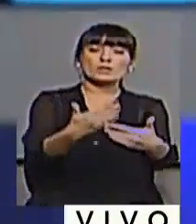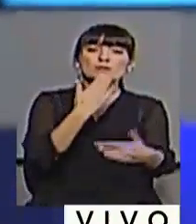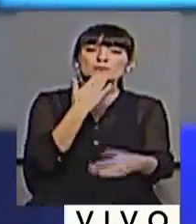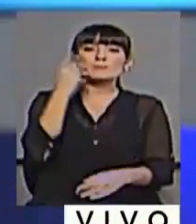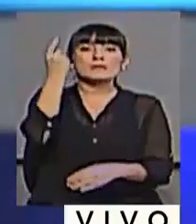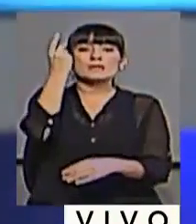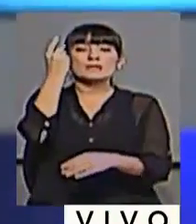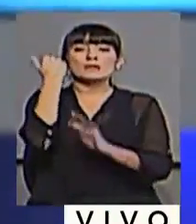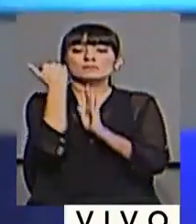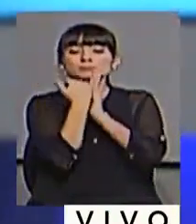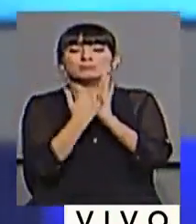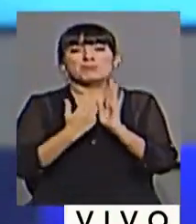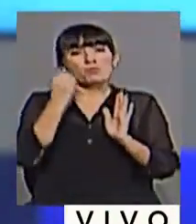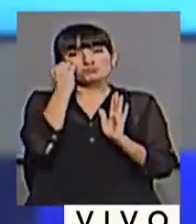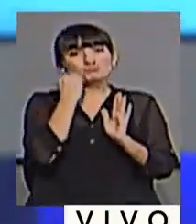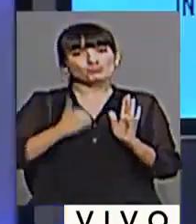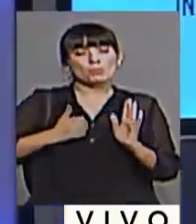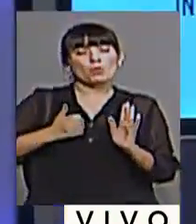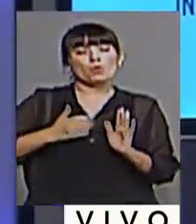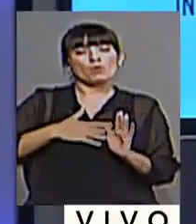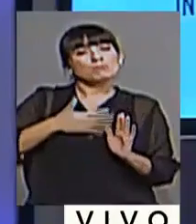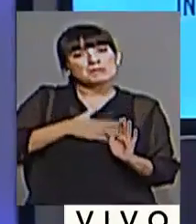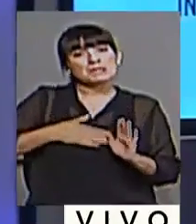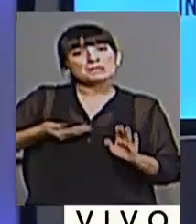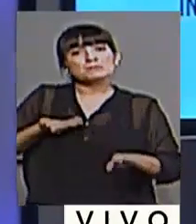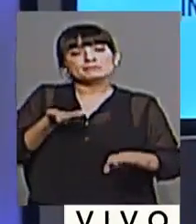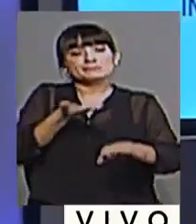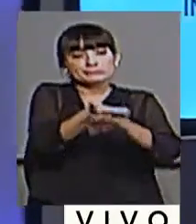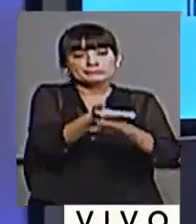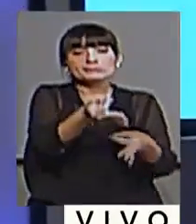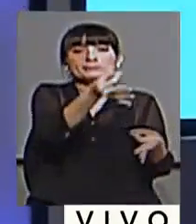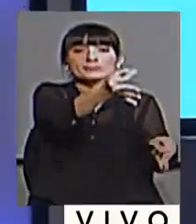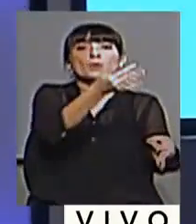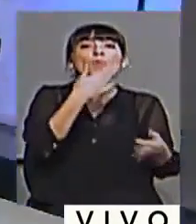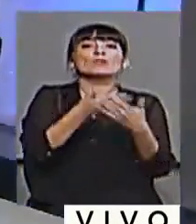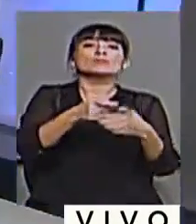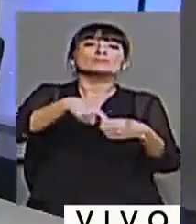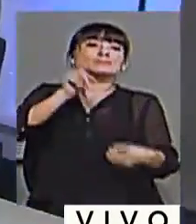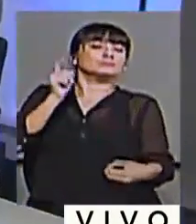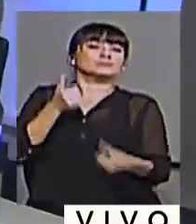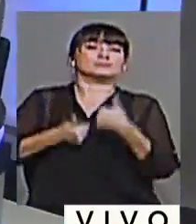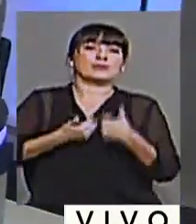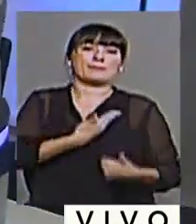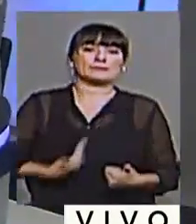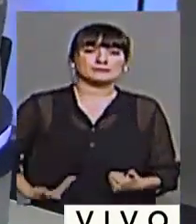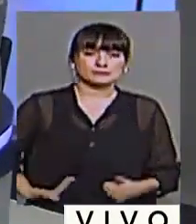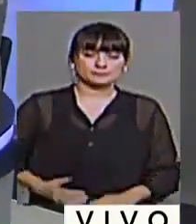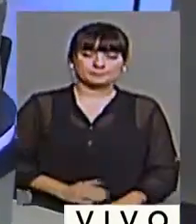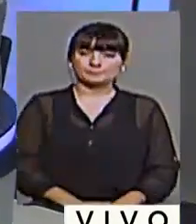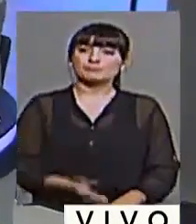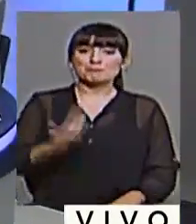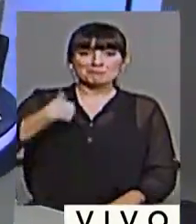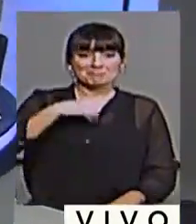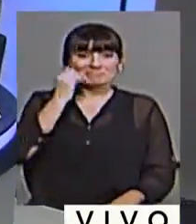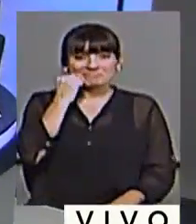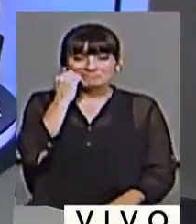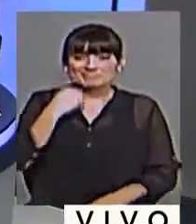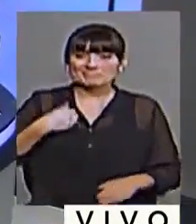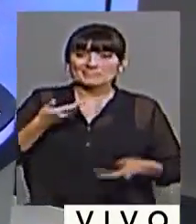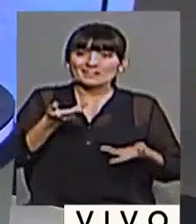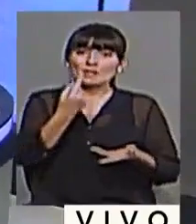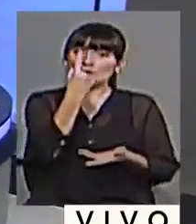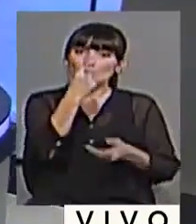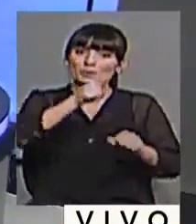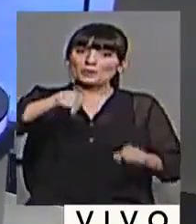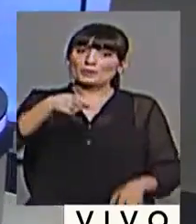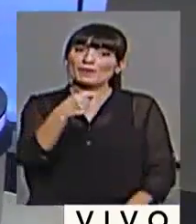generosa del presidente Lago luego de haber abandonado la carrera presidencial. Ok, fuimos generosos nosotros. Muchas gracias. 1,5 segundos